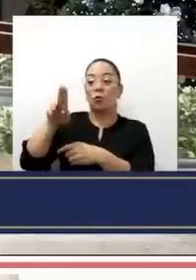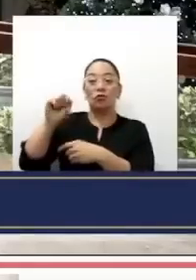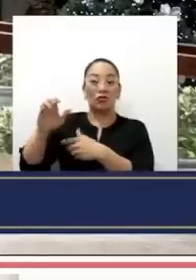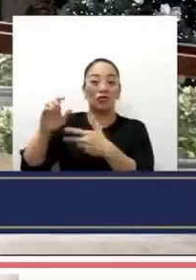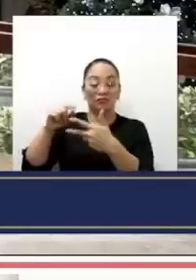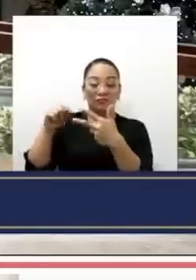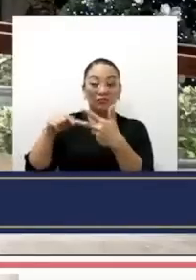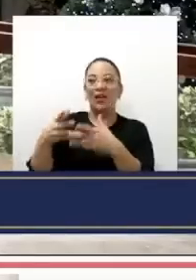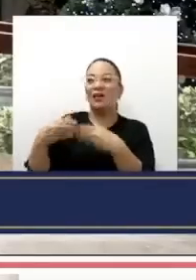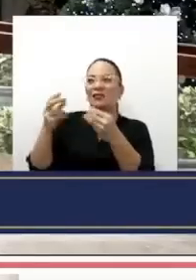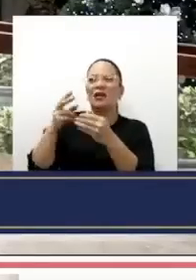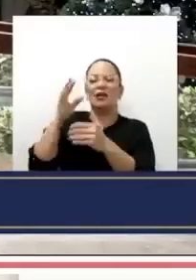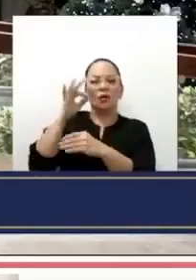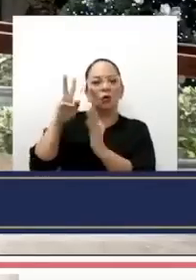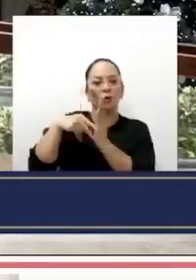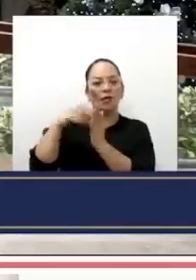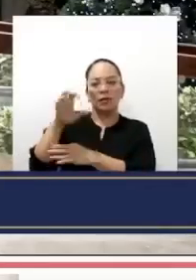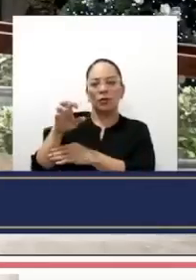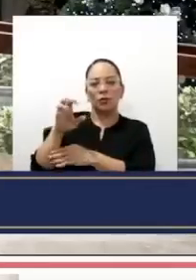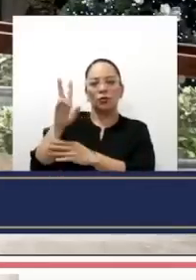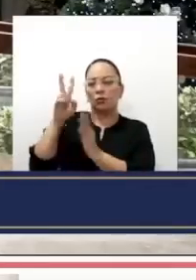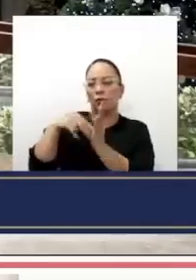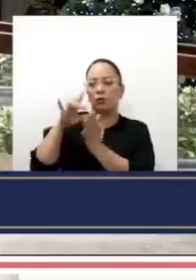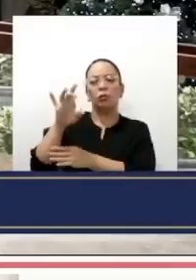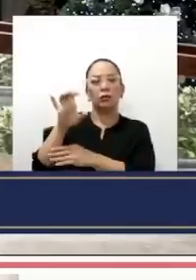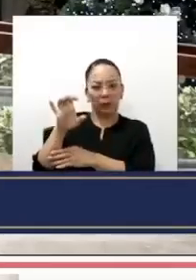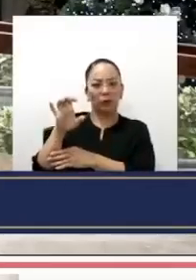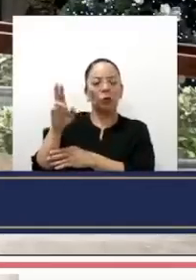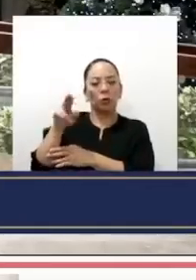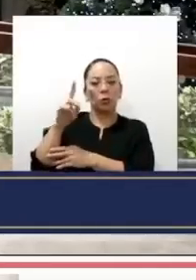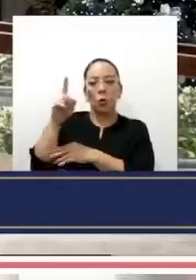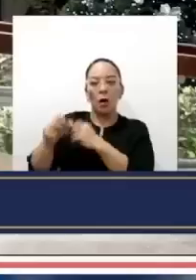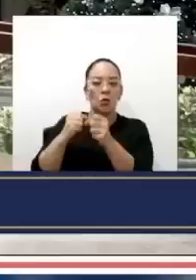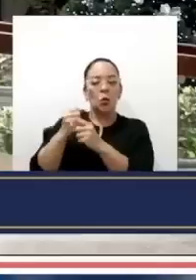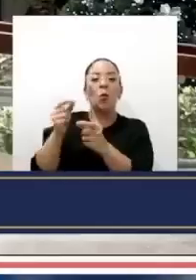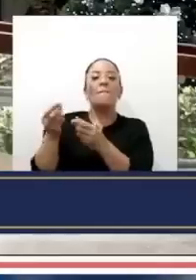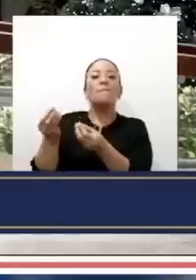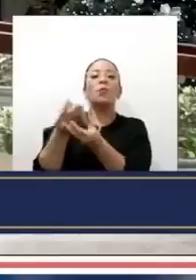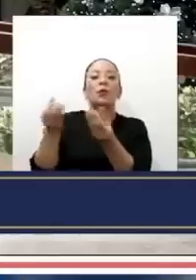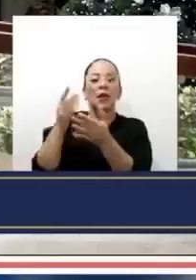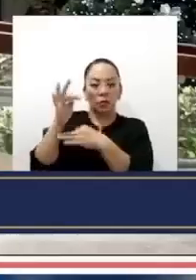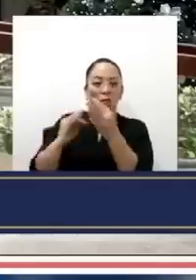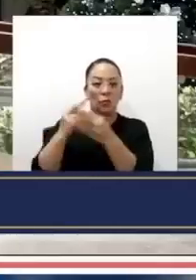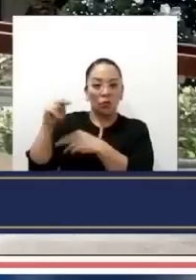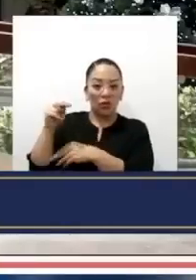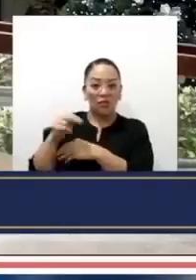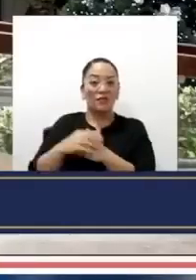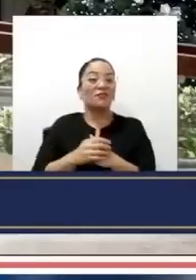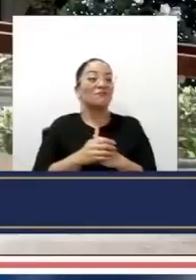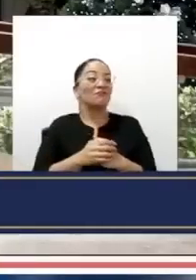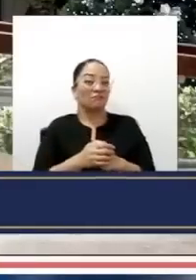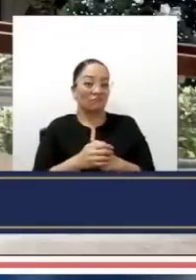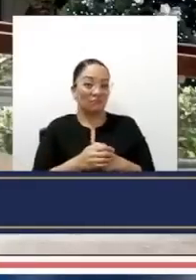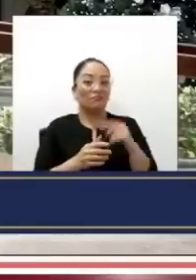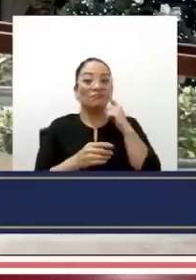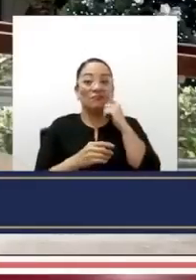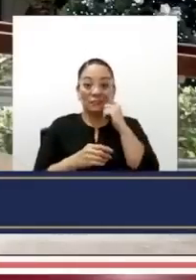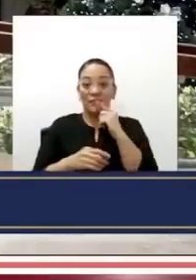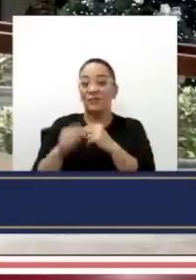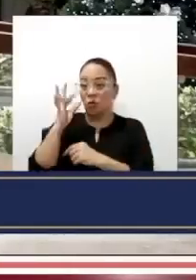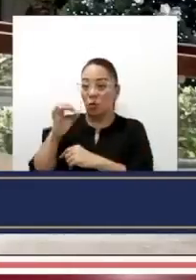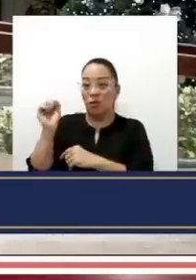gastan 2.500, 2.800 millones de colones al año publicando ese tipo de noticias, ¿no? Habría que preguntar si Yo creo que sí.